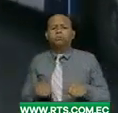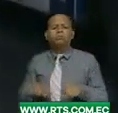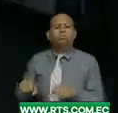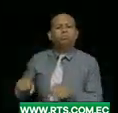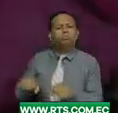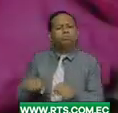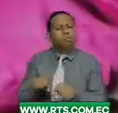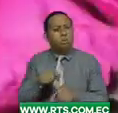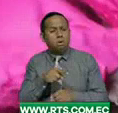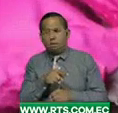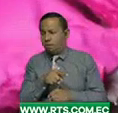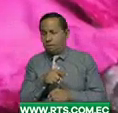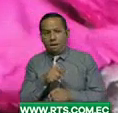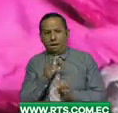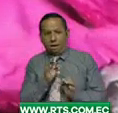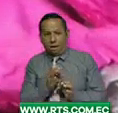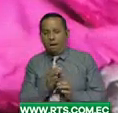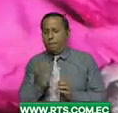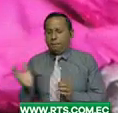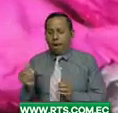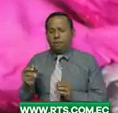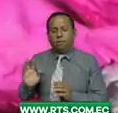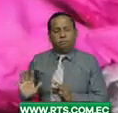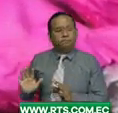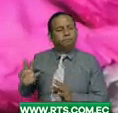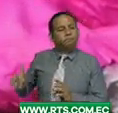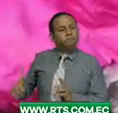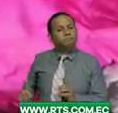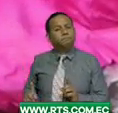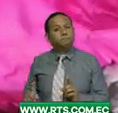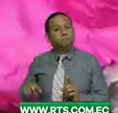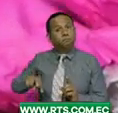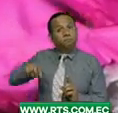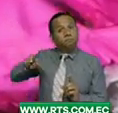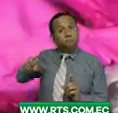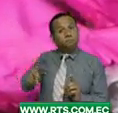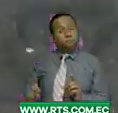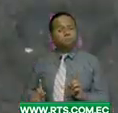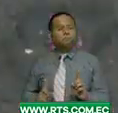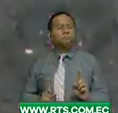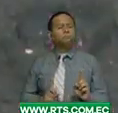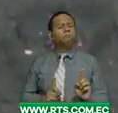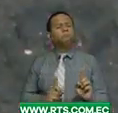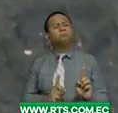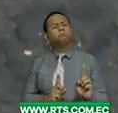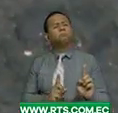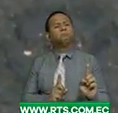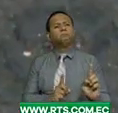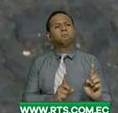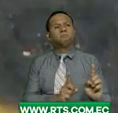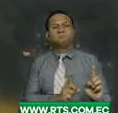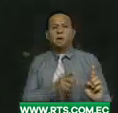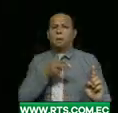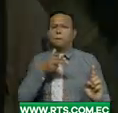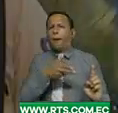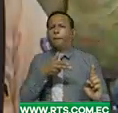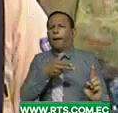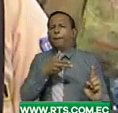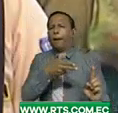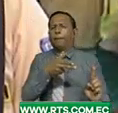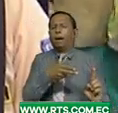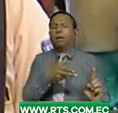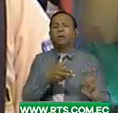blanco se bajó del automotor, cruzó la calle y le disparó varias veces. Se presume que es una muerte selectiva,